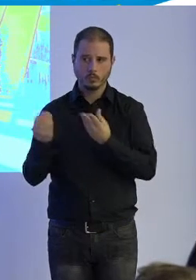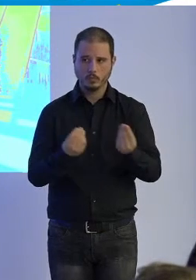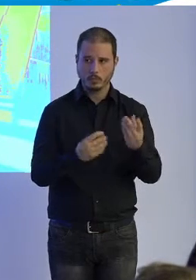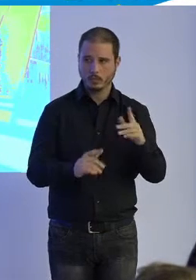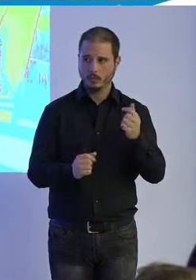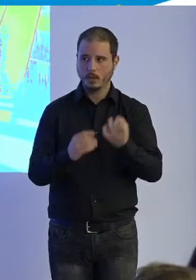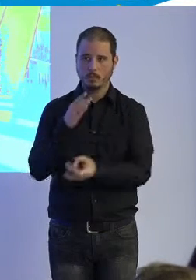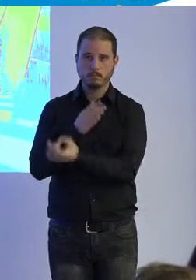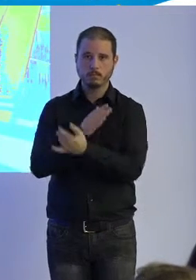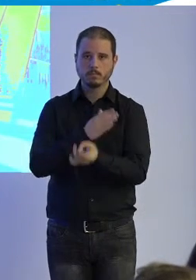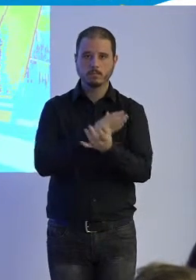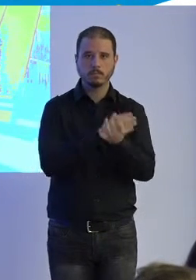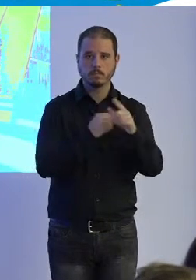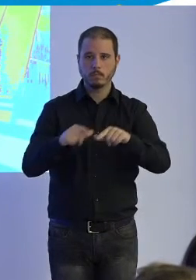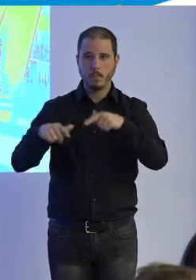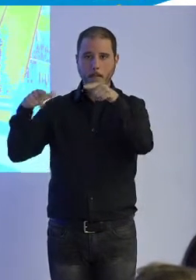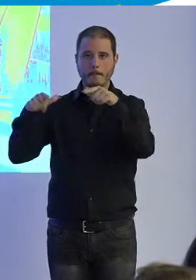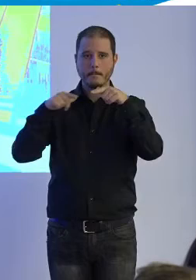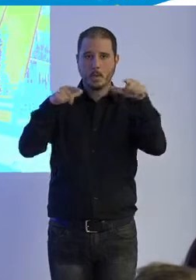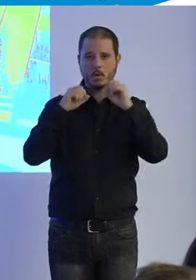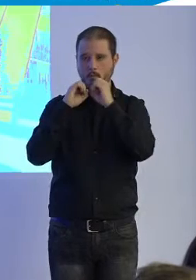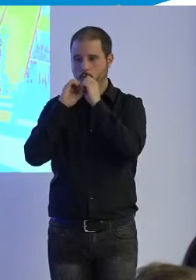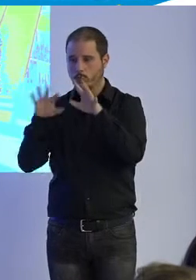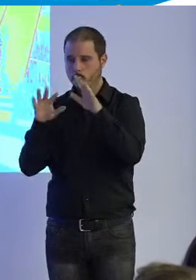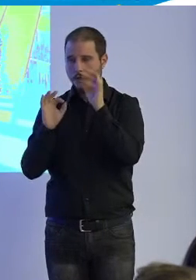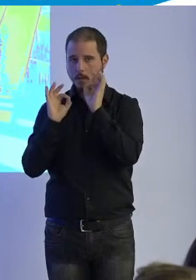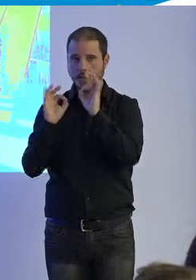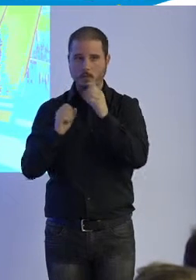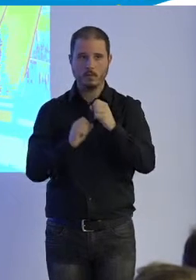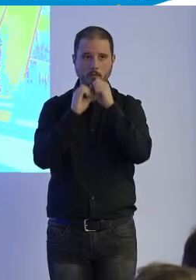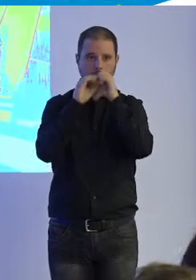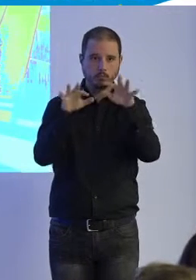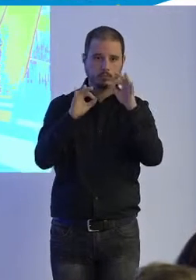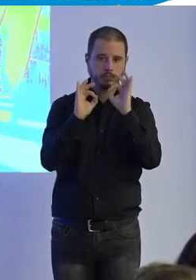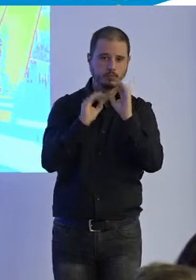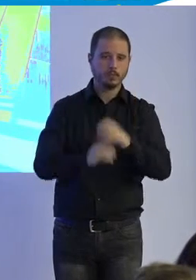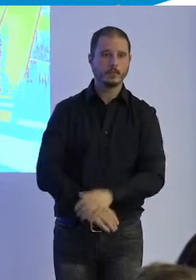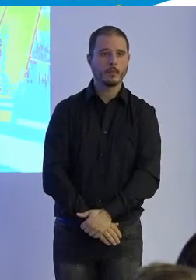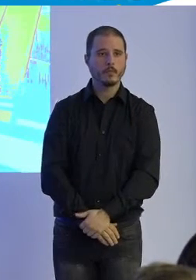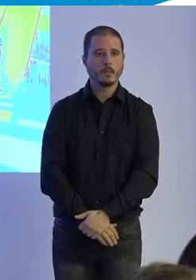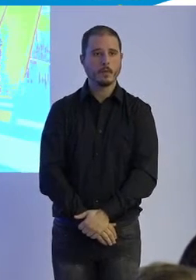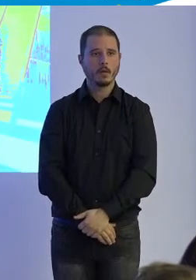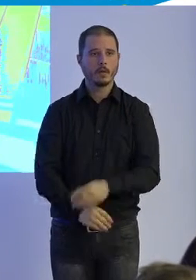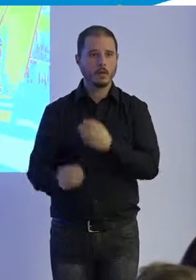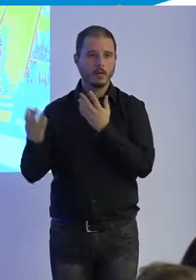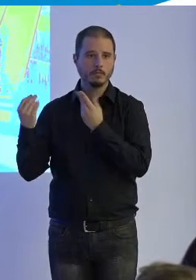portales de difusión específicos. RadVR, un montón de